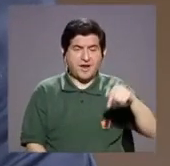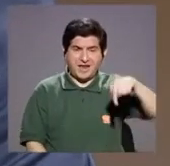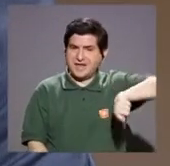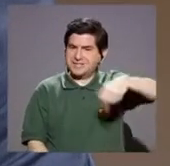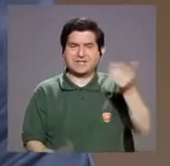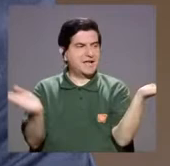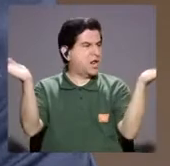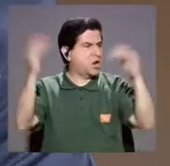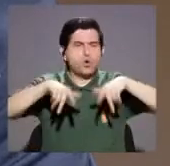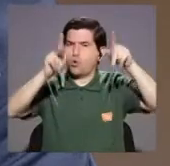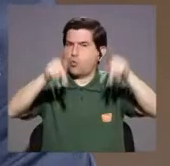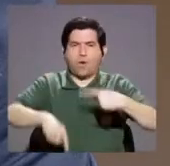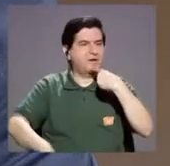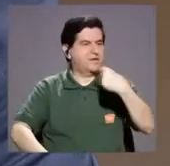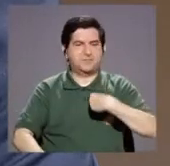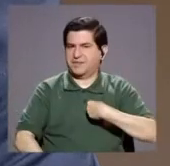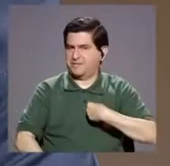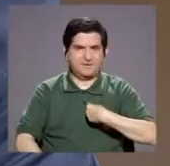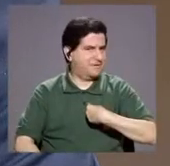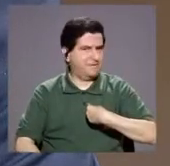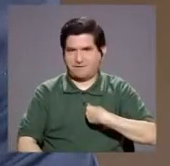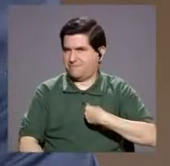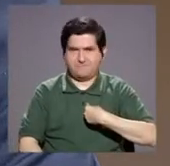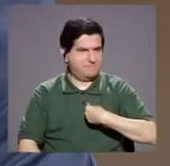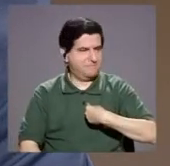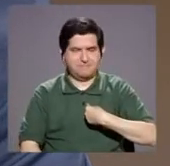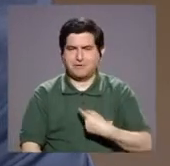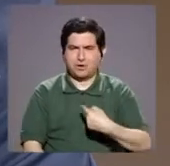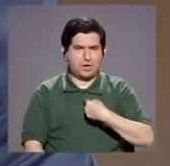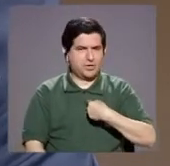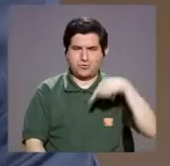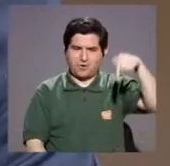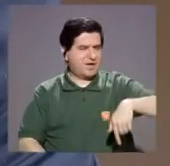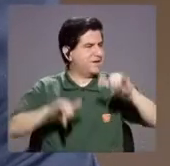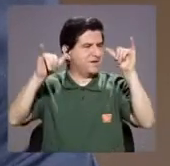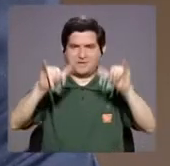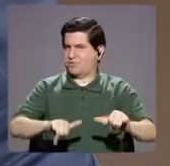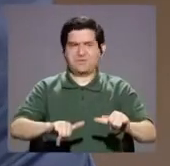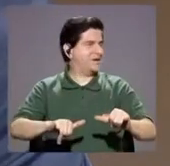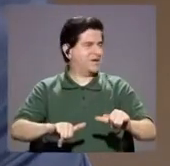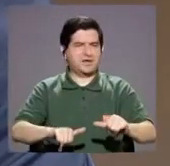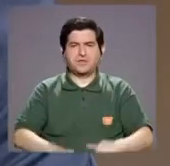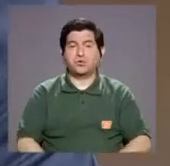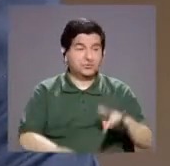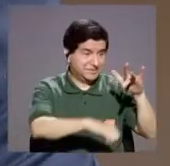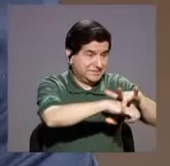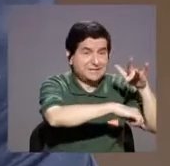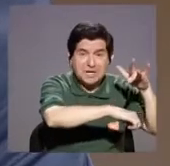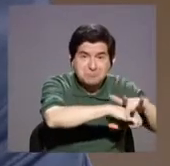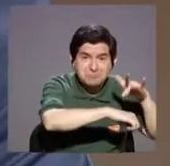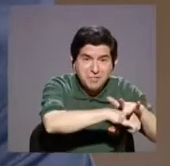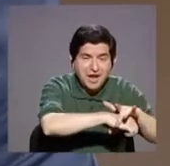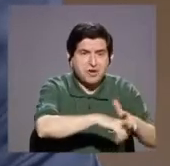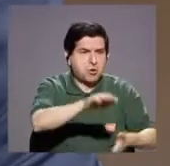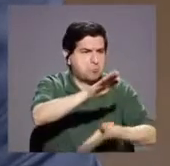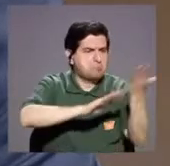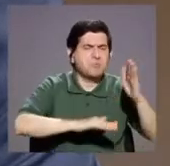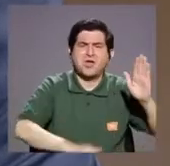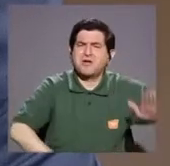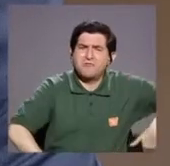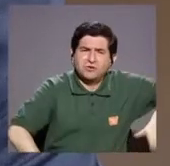este canal que pueda decir no estoy aquí que no llego temprano que no me voy tarde